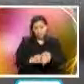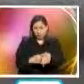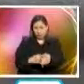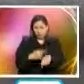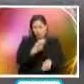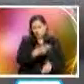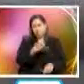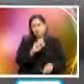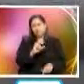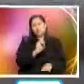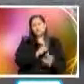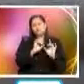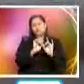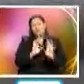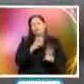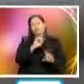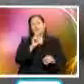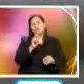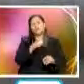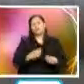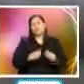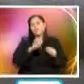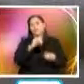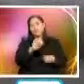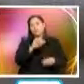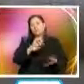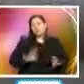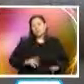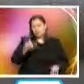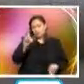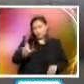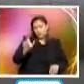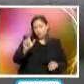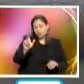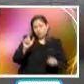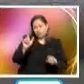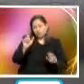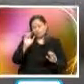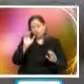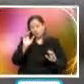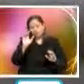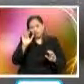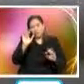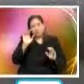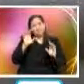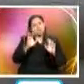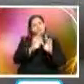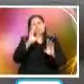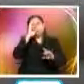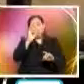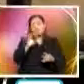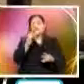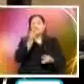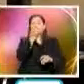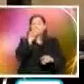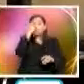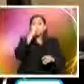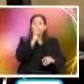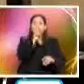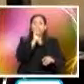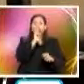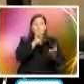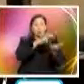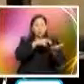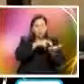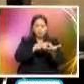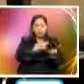una enfermedad, no, claro es una condición de vida, es una característica más que ellos llegan a presentar. Y pues bueno, este programa de escuela para padres sirve mucho